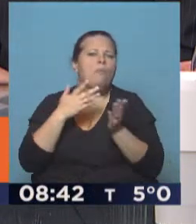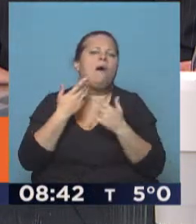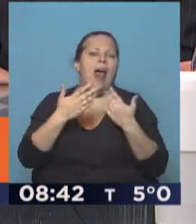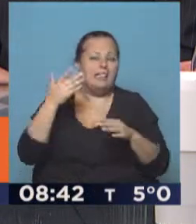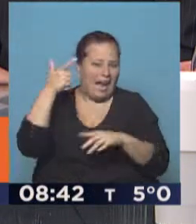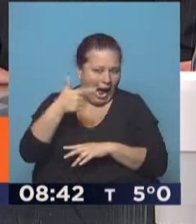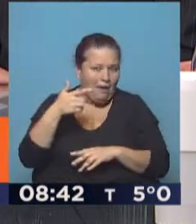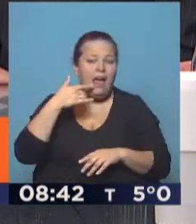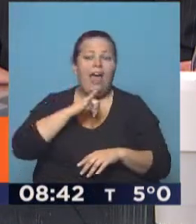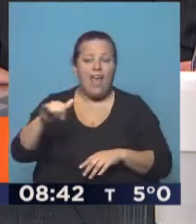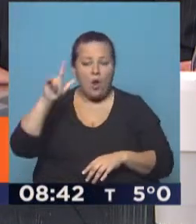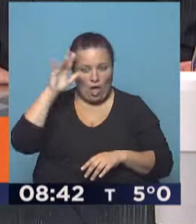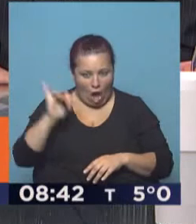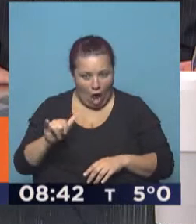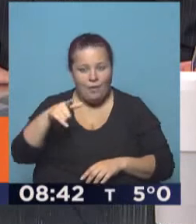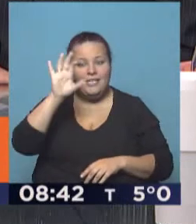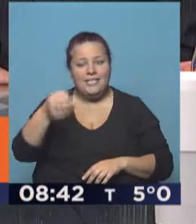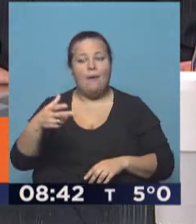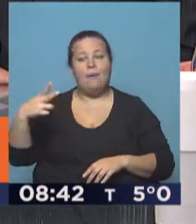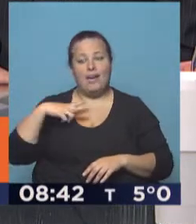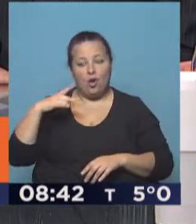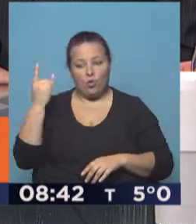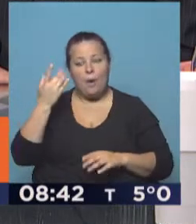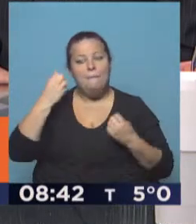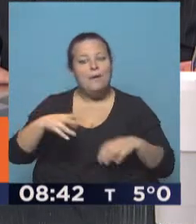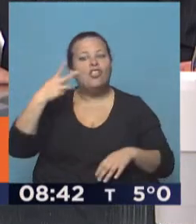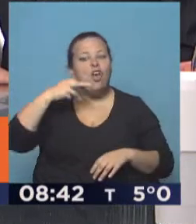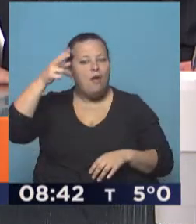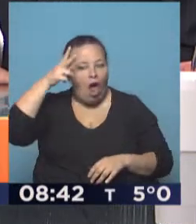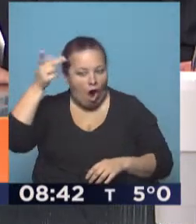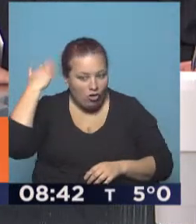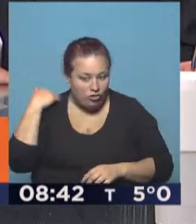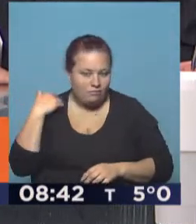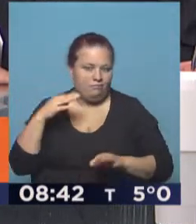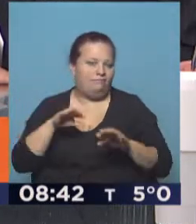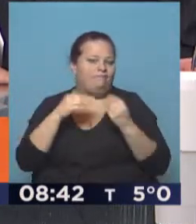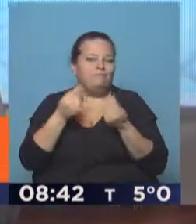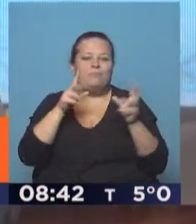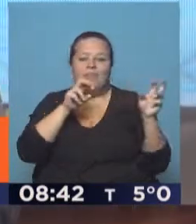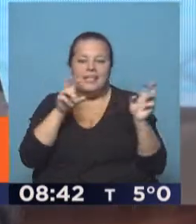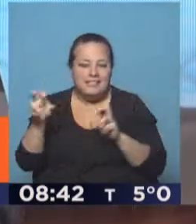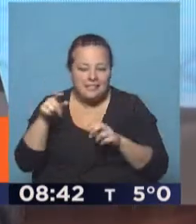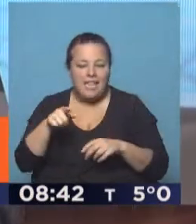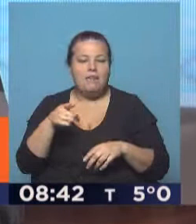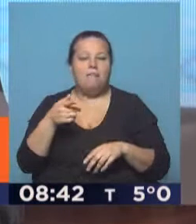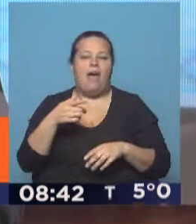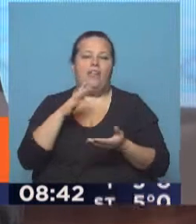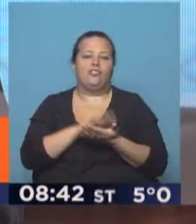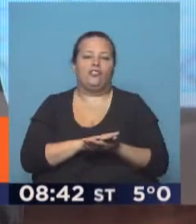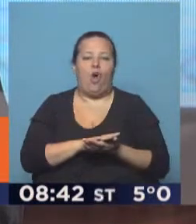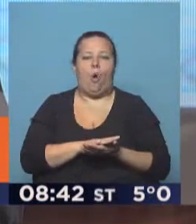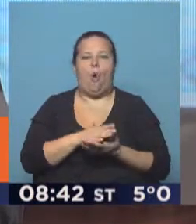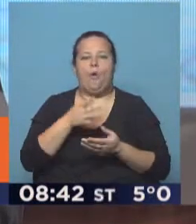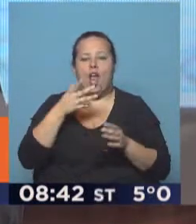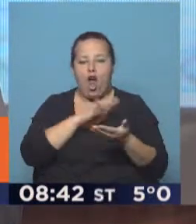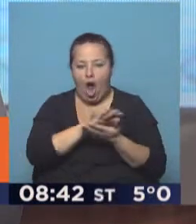caso de la denuncia de López, ustedes saben que por enriquecimiento se inició en el año 2008. Claro. Bueno, en promedio las causas, ¿no es cierto?, por